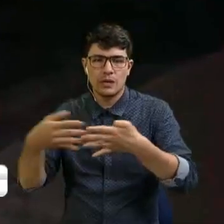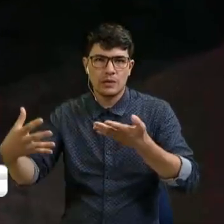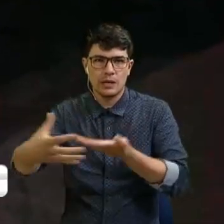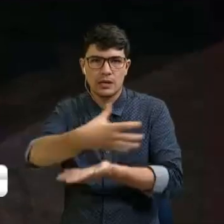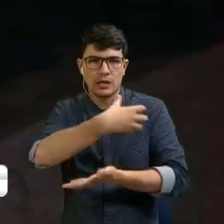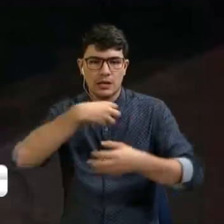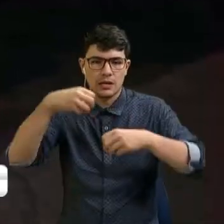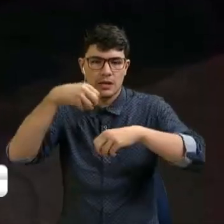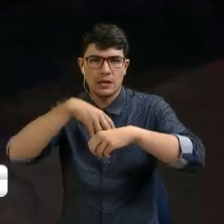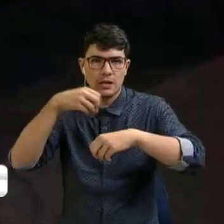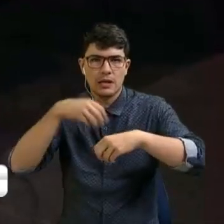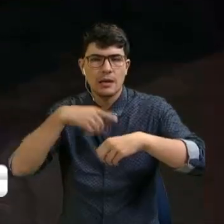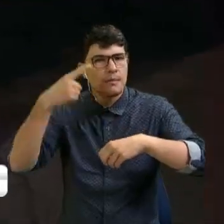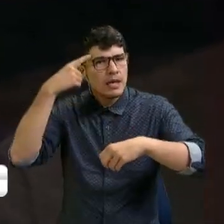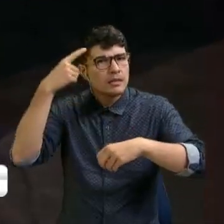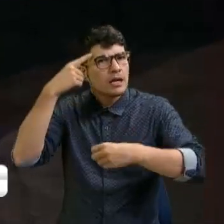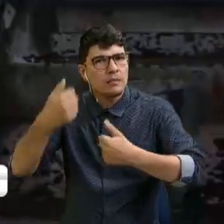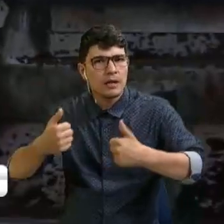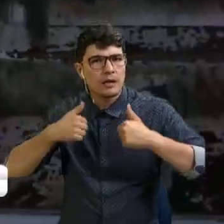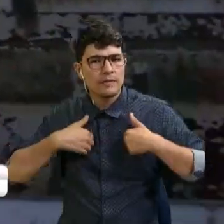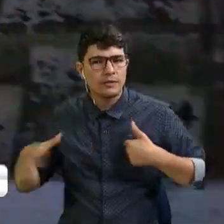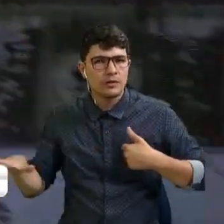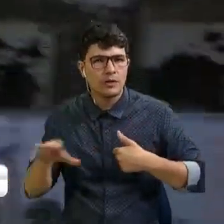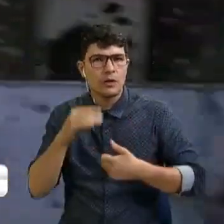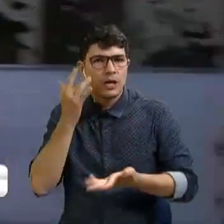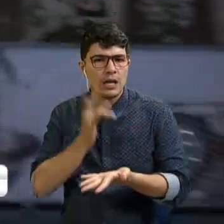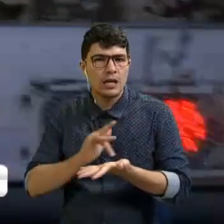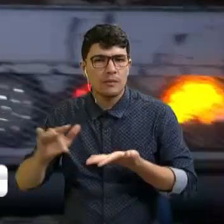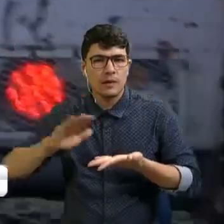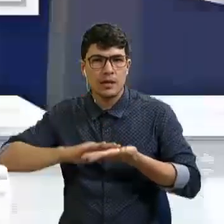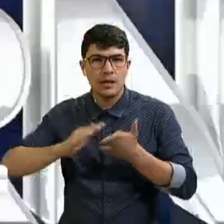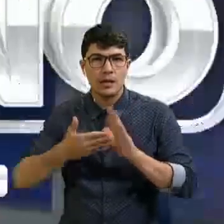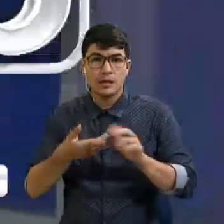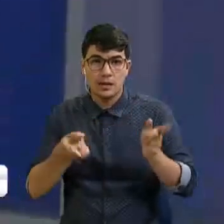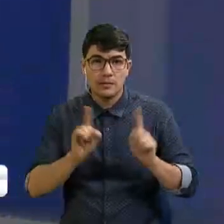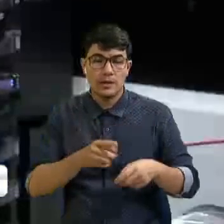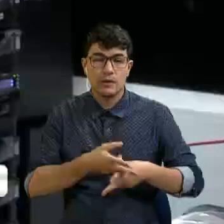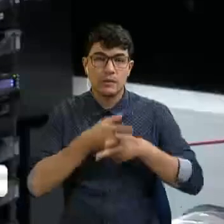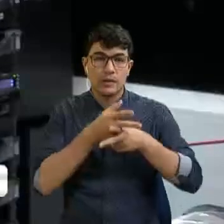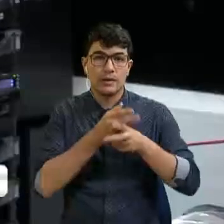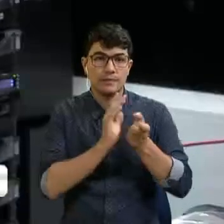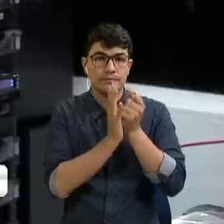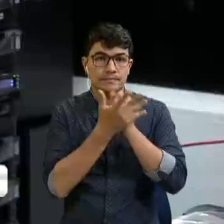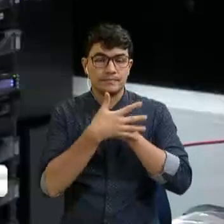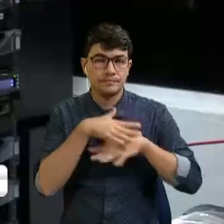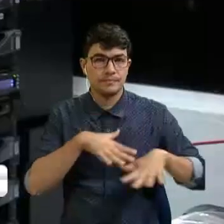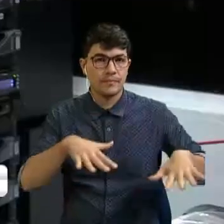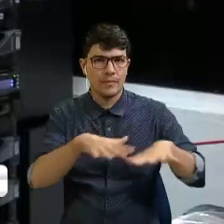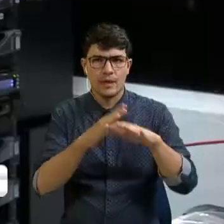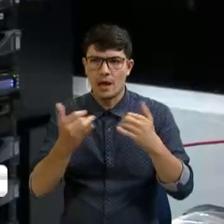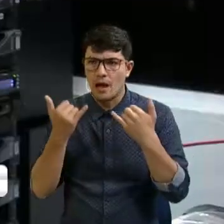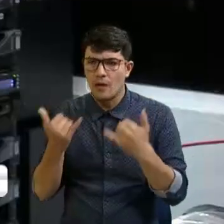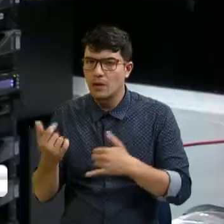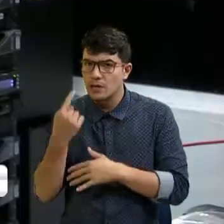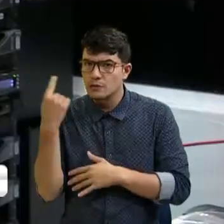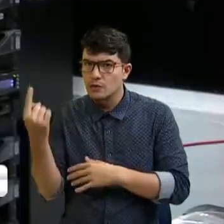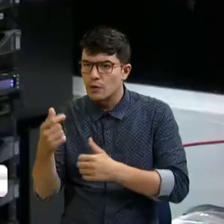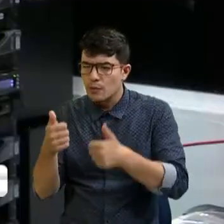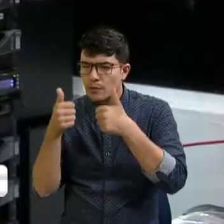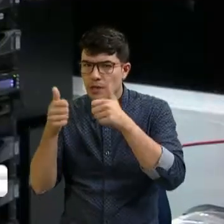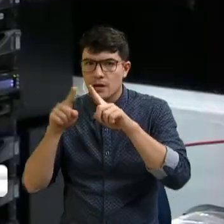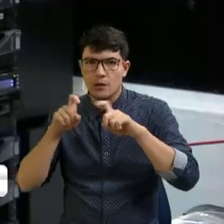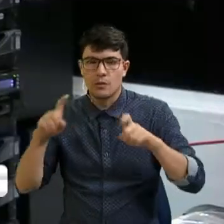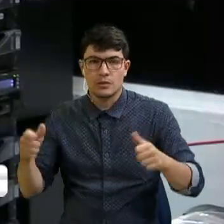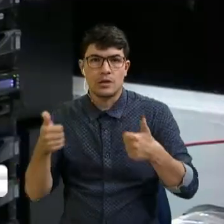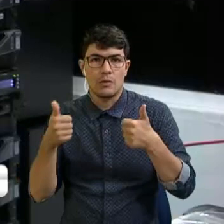pensada en la higiene de los ciudadanos y la conservación del medio ambiente esta vez solamente cosas buenas y es el